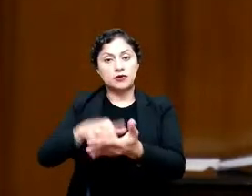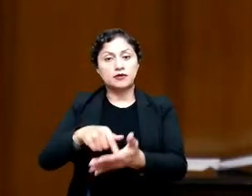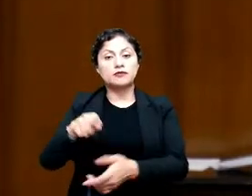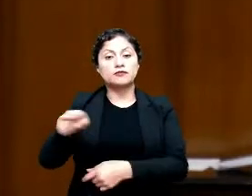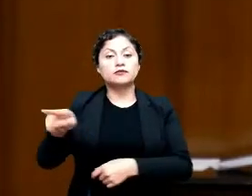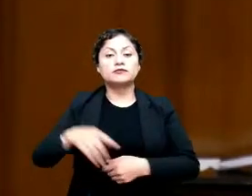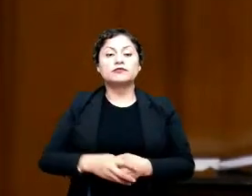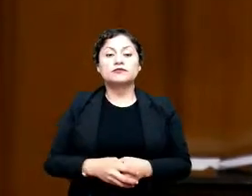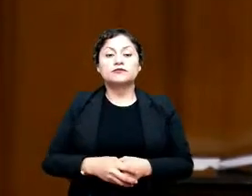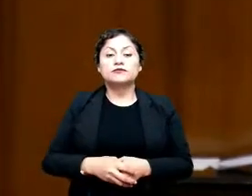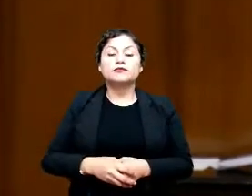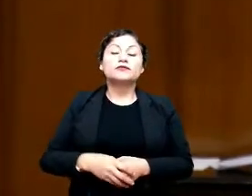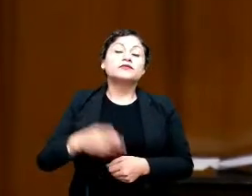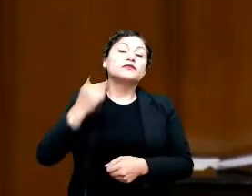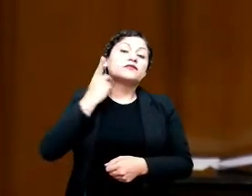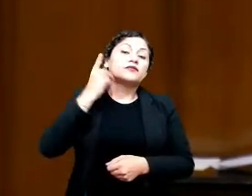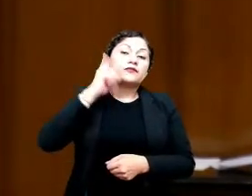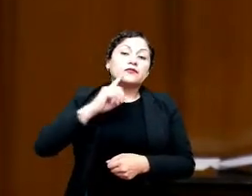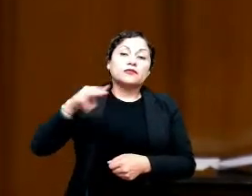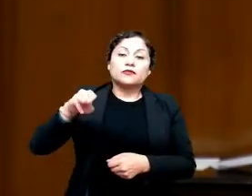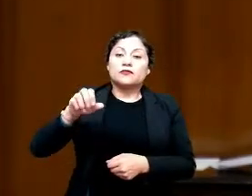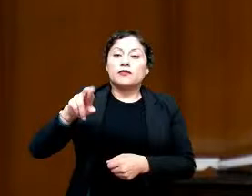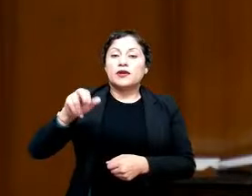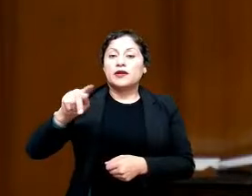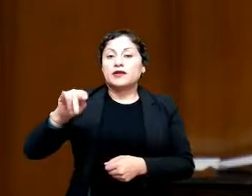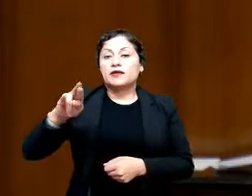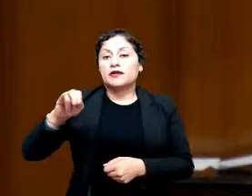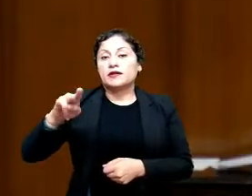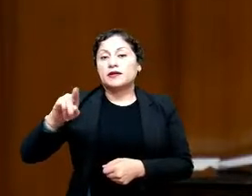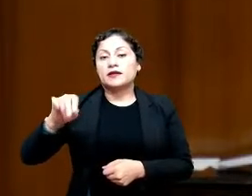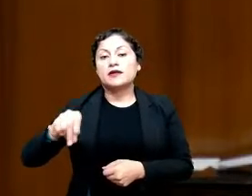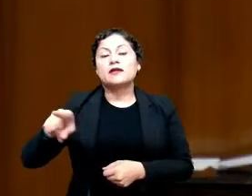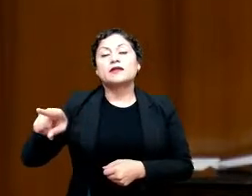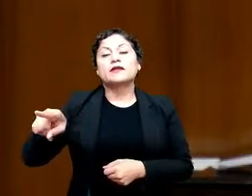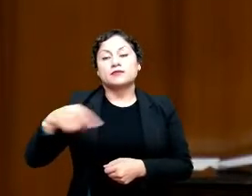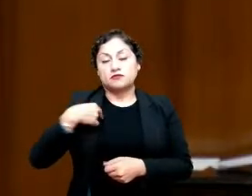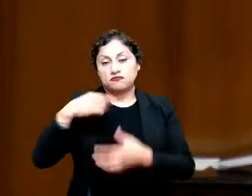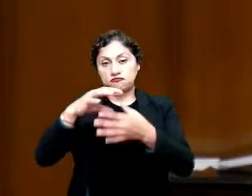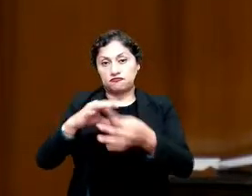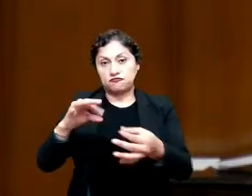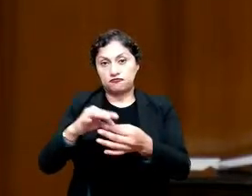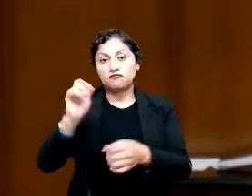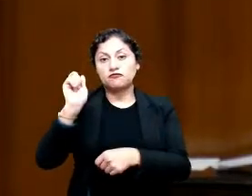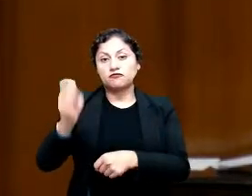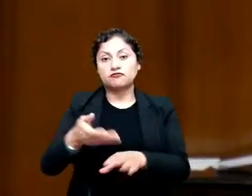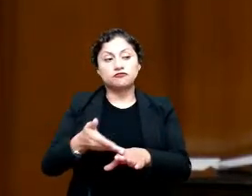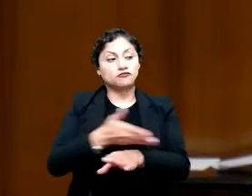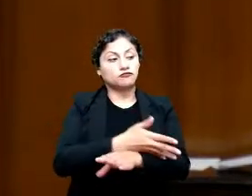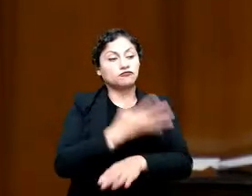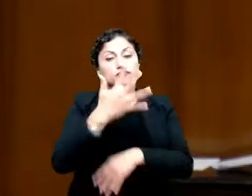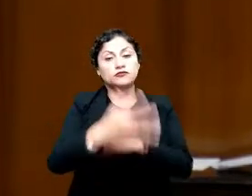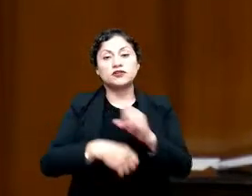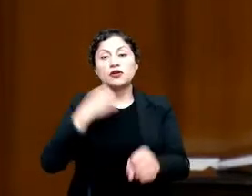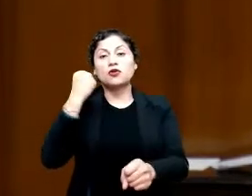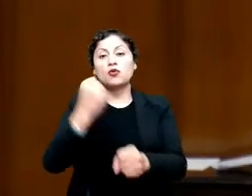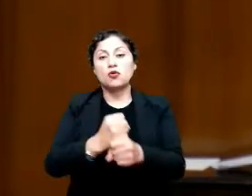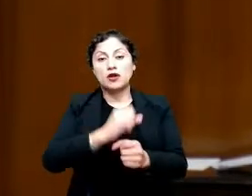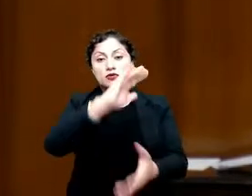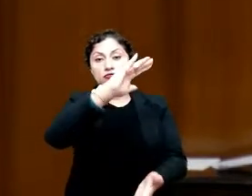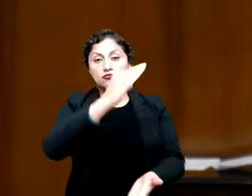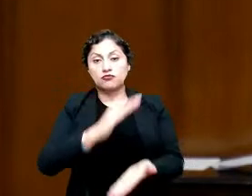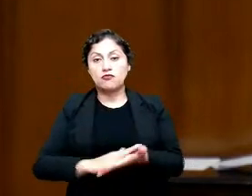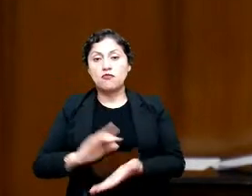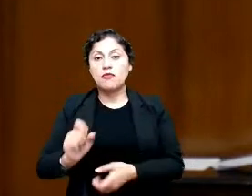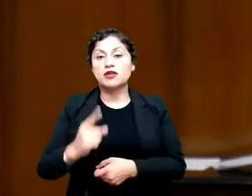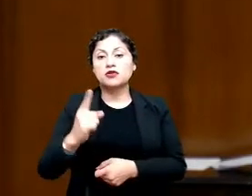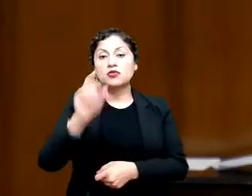A la diputada María Trinidad Arpero, Franco Arpero, le comento. En 5 años se registró una reducción del 21% en